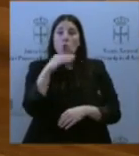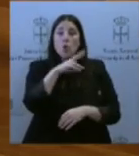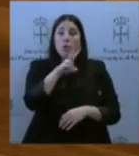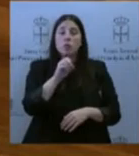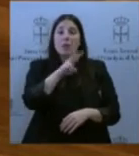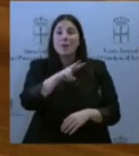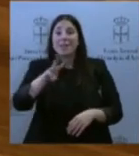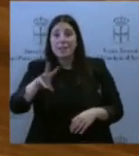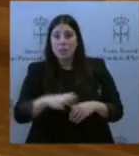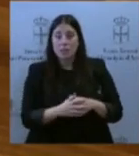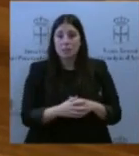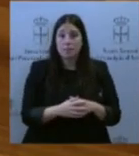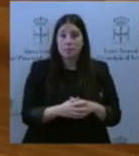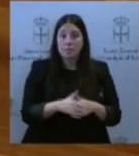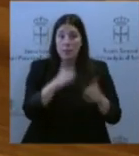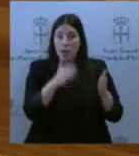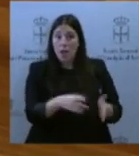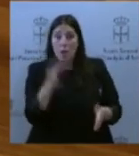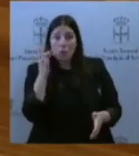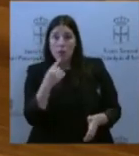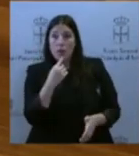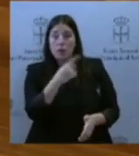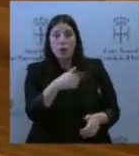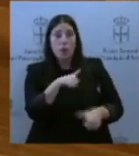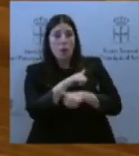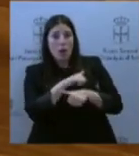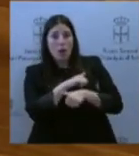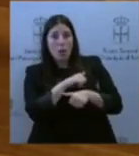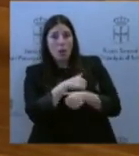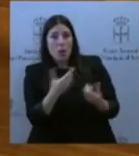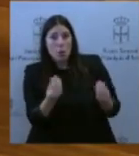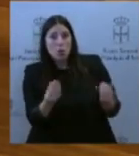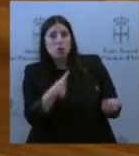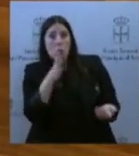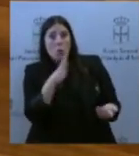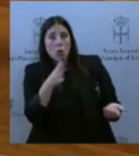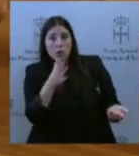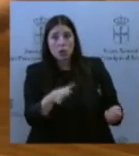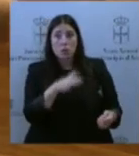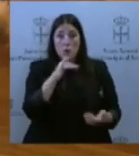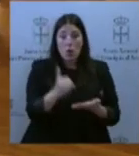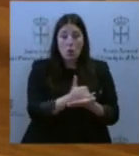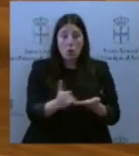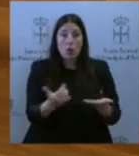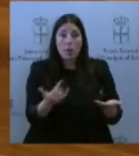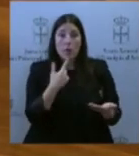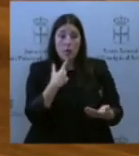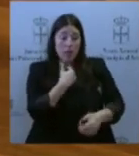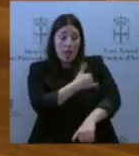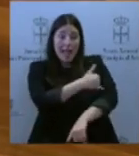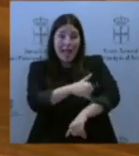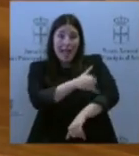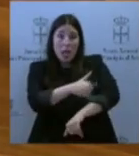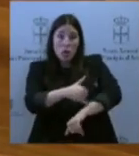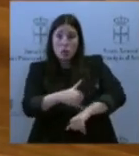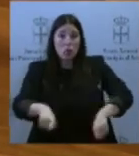por qué esperaron tanto para hacérselo las pruebas, porque ahora tiene los nervios del brazo destrozados. Como Antón Saavedra, exdiputado de esta Cámara, de esta Junta